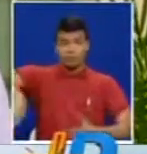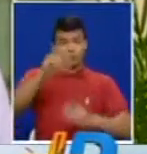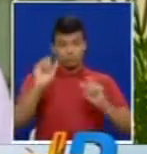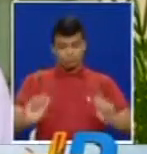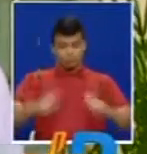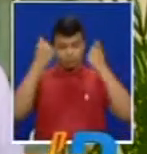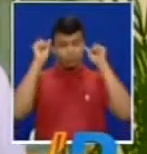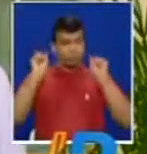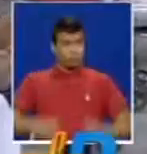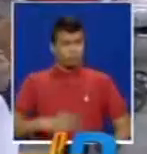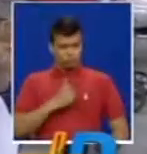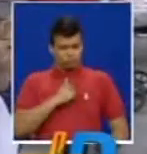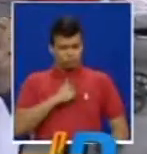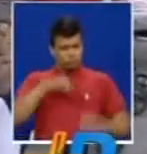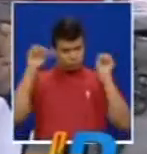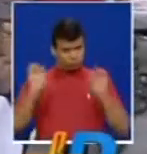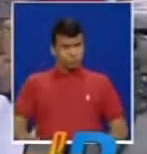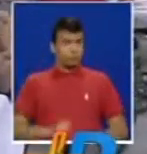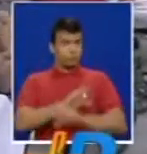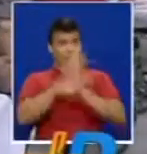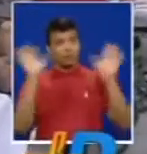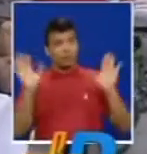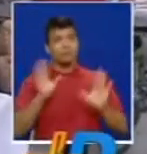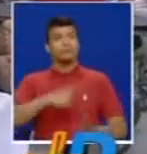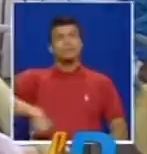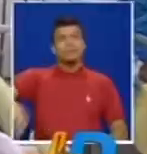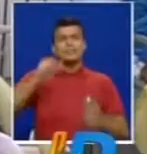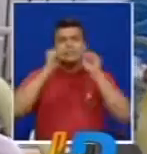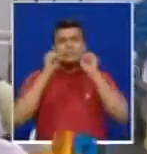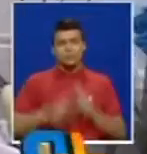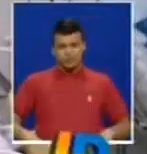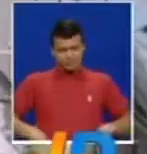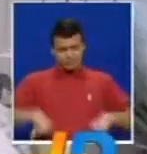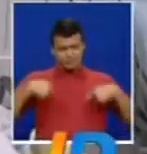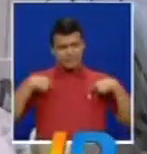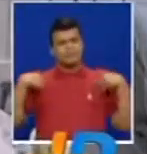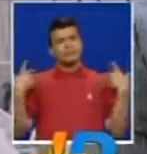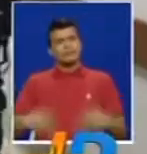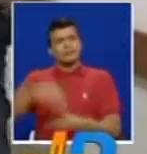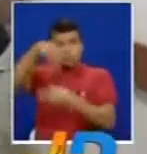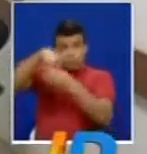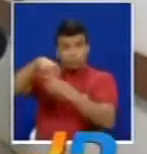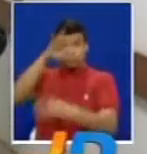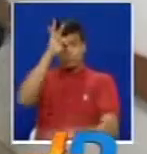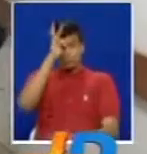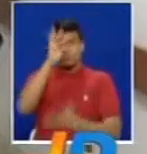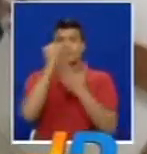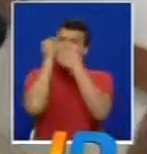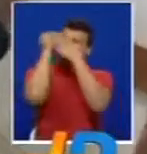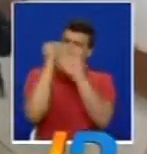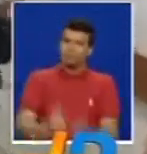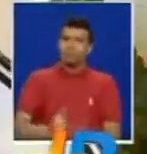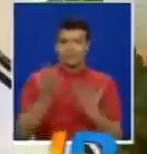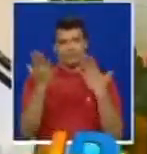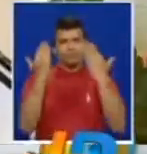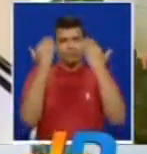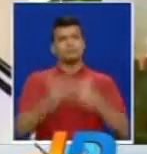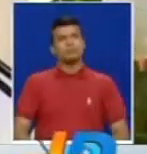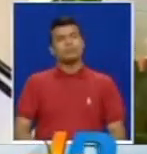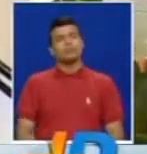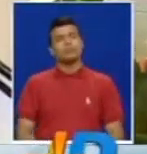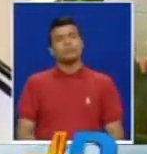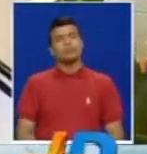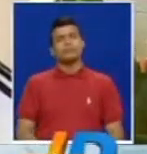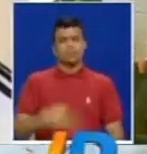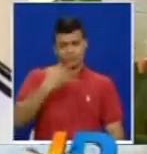necesario ofrecerse. Y no es para menos, pues la vida de centenares de pacientes internados en este hospital requiere la ayuda de muchos. Siempre